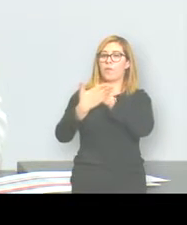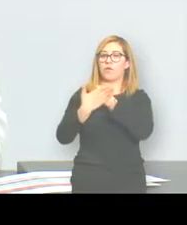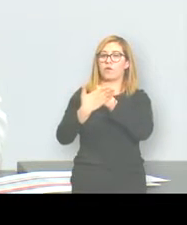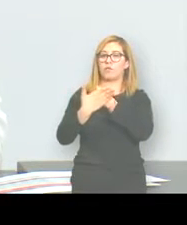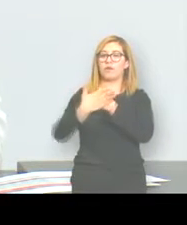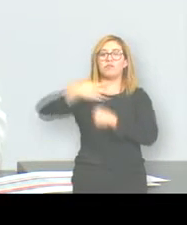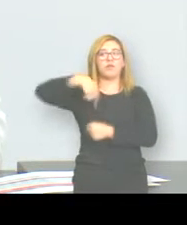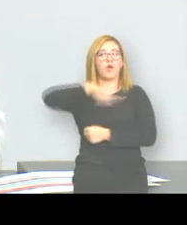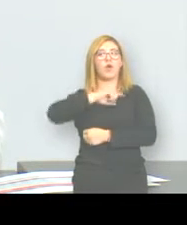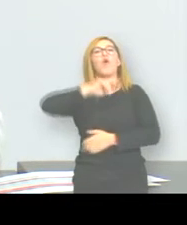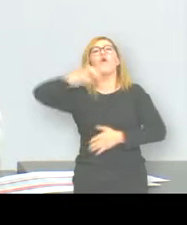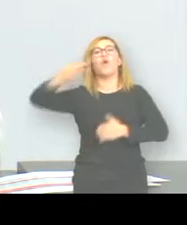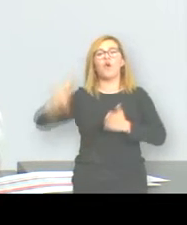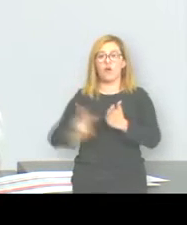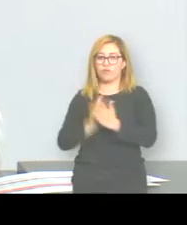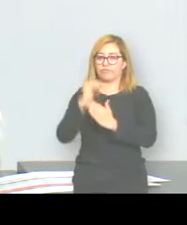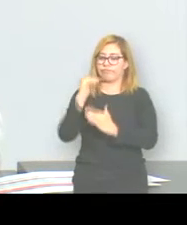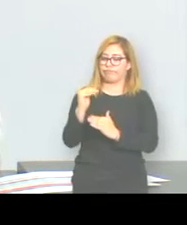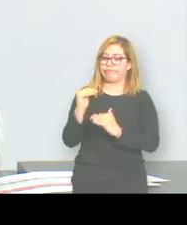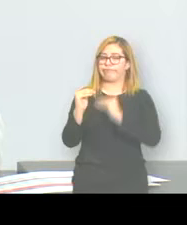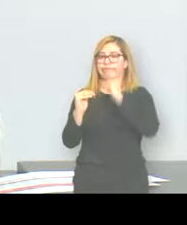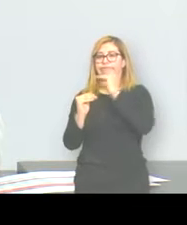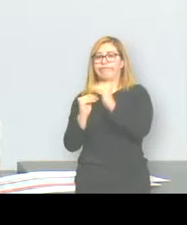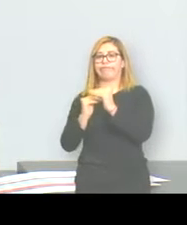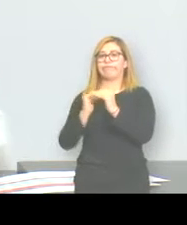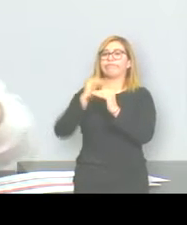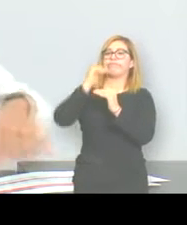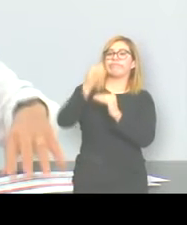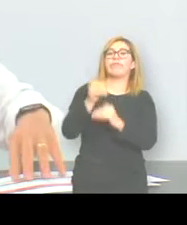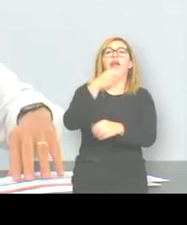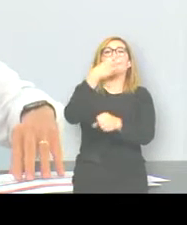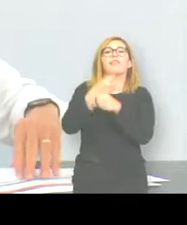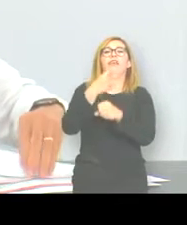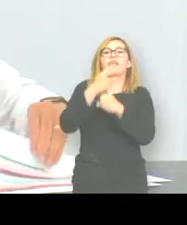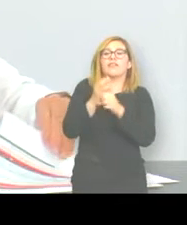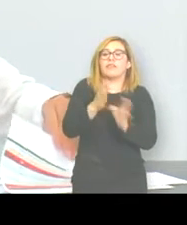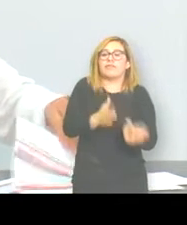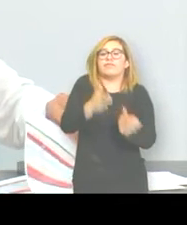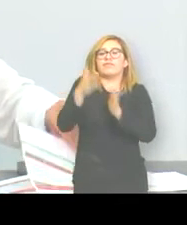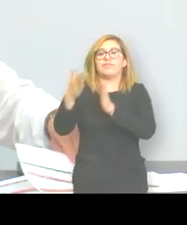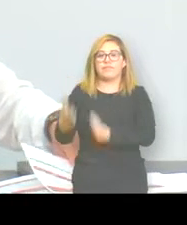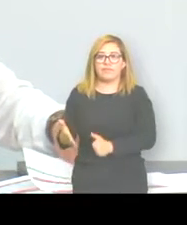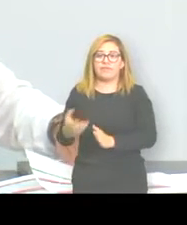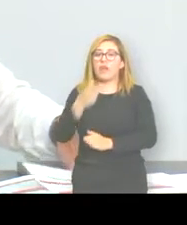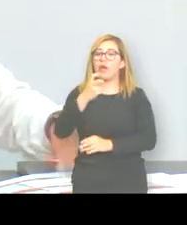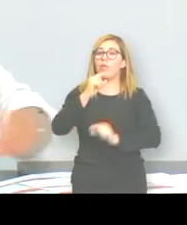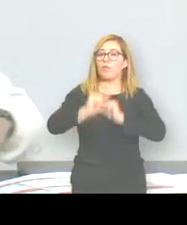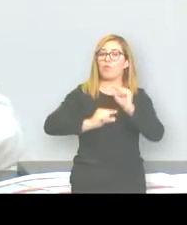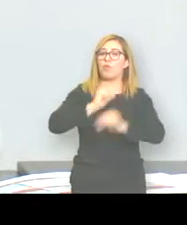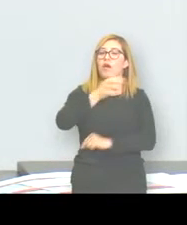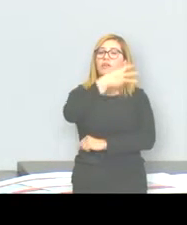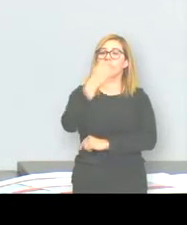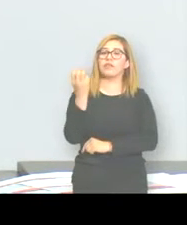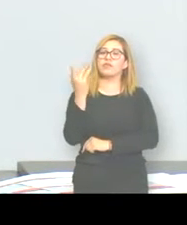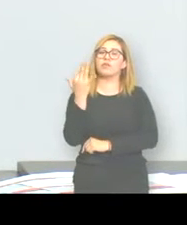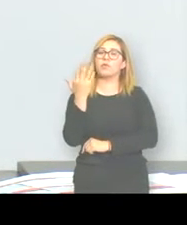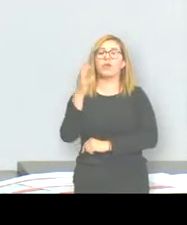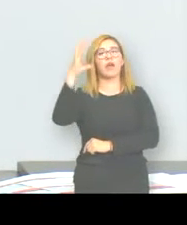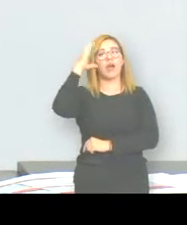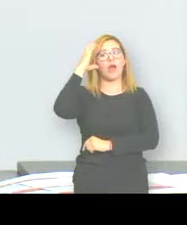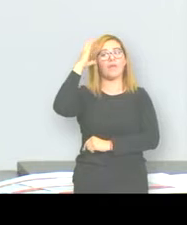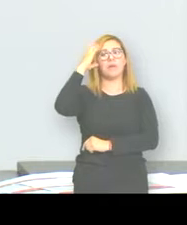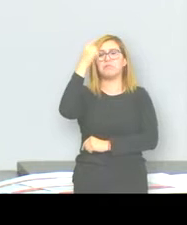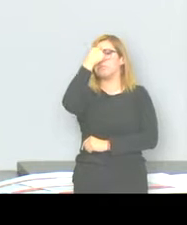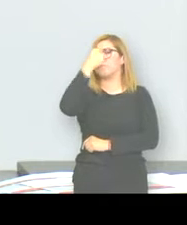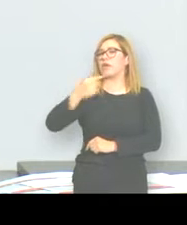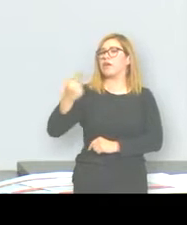hacemos también otro escalamiento, que es el de la tercera etapa de escalamiento. Ahí se van a incorporar 350 camas